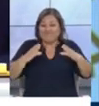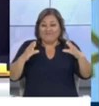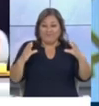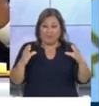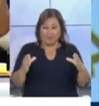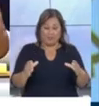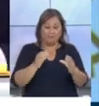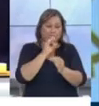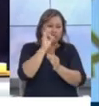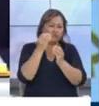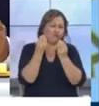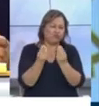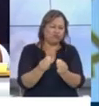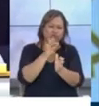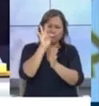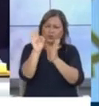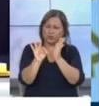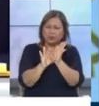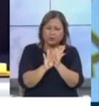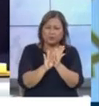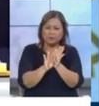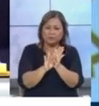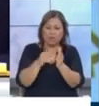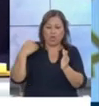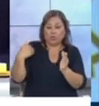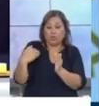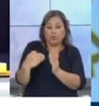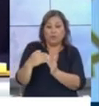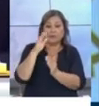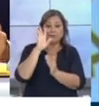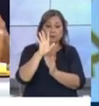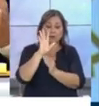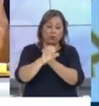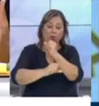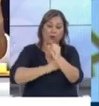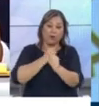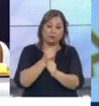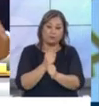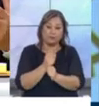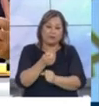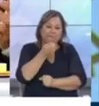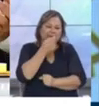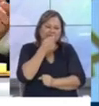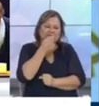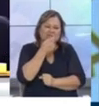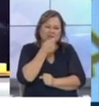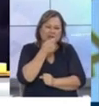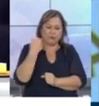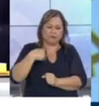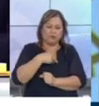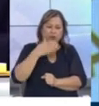empeorando y ahora mismo durante estos cinco años de gobierno los niveles de abastecimiento de medicinas que nosotros